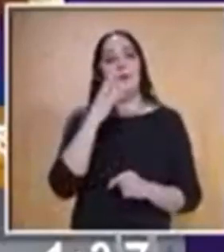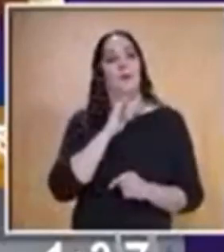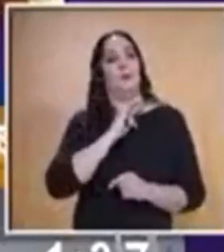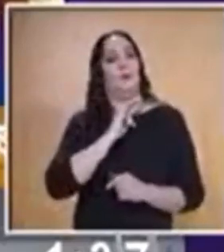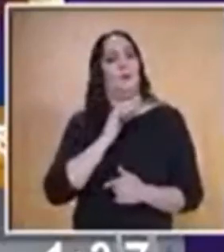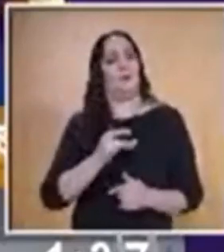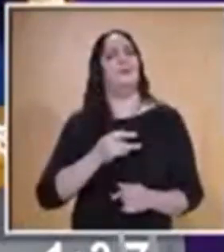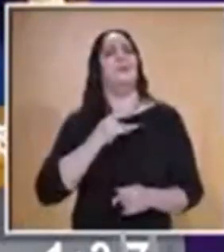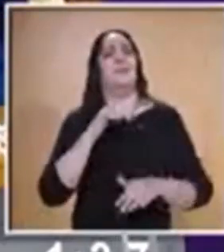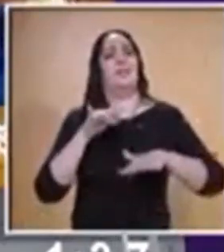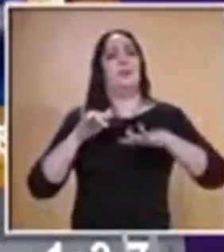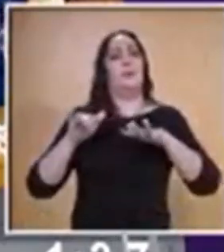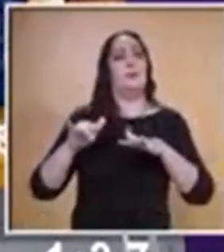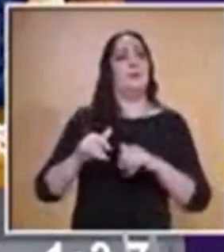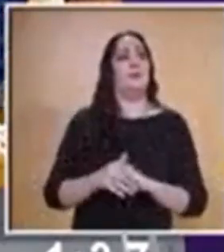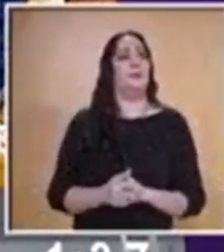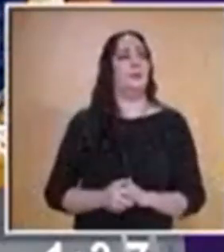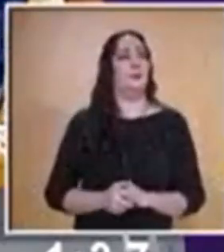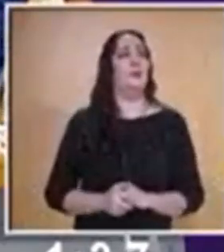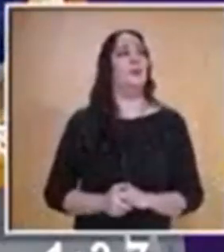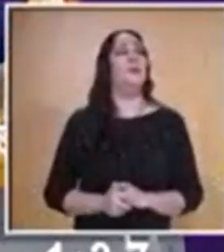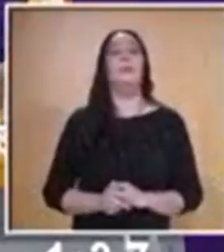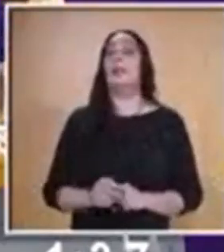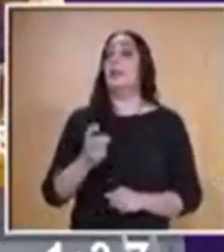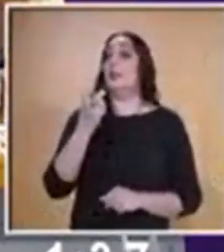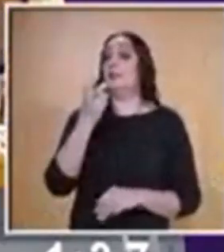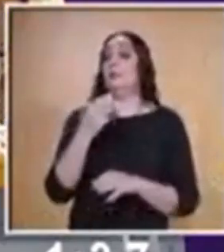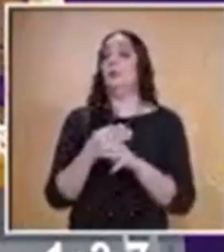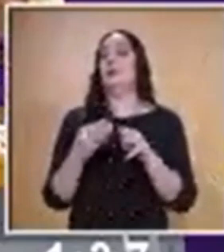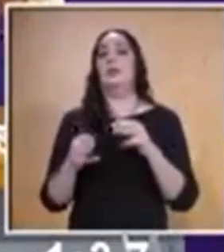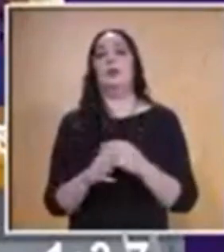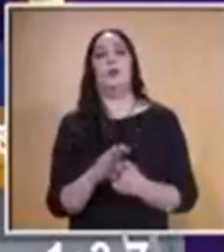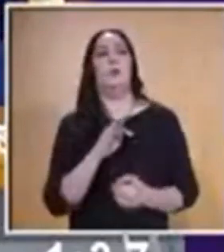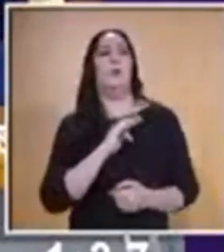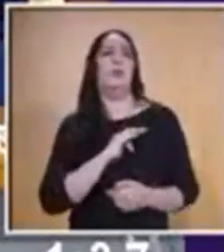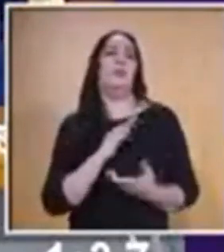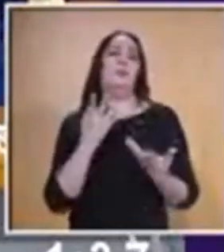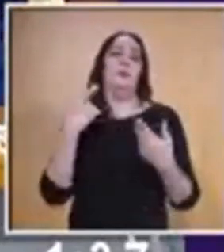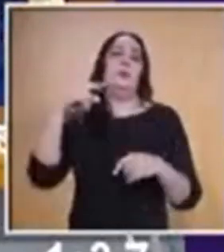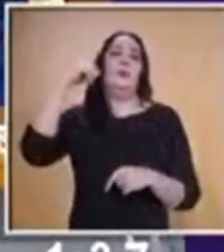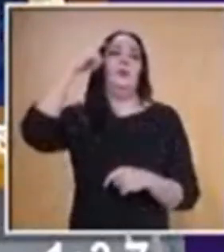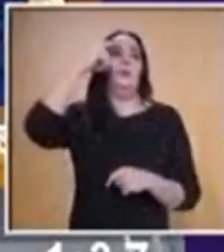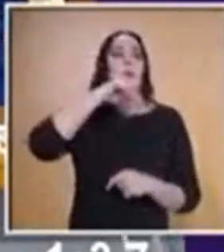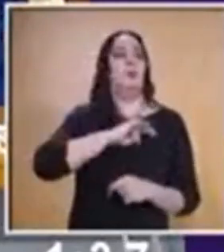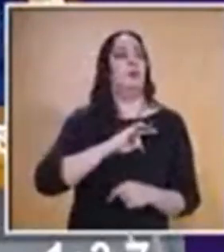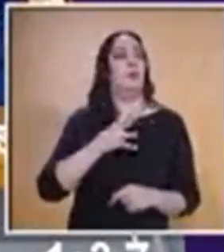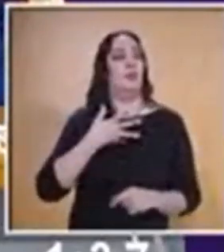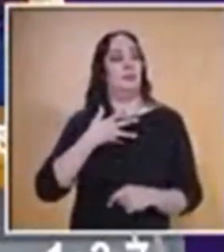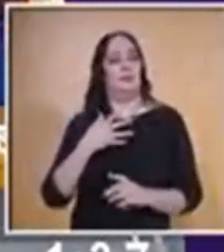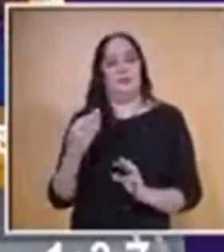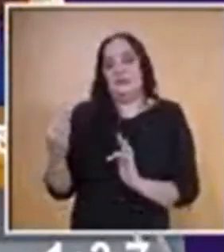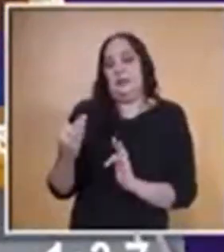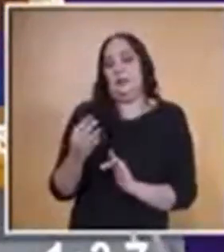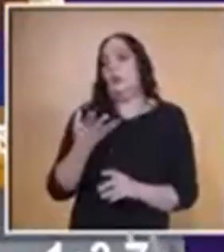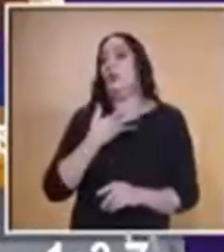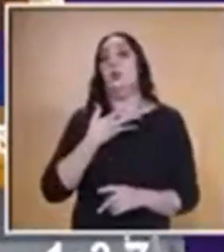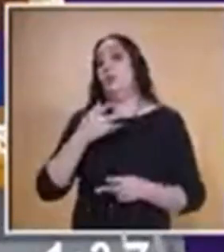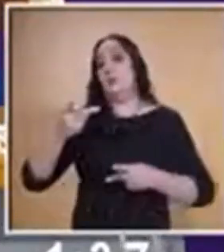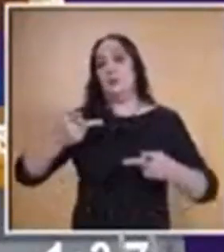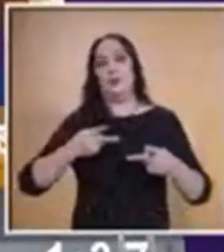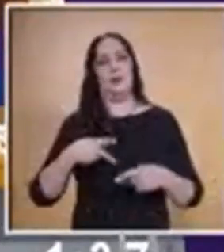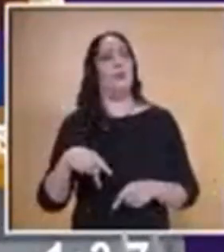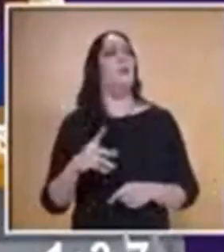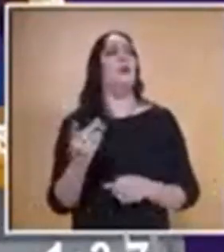oído. ¿Sí? Estos materiales, pues, va a ser un poco difícil que ustedes los tengan a la mano porque no lo tenían preparado, pero